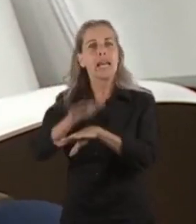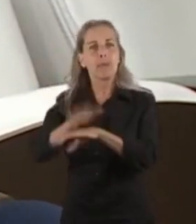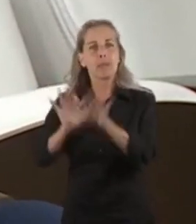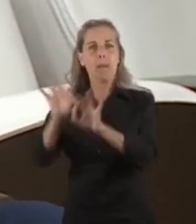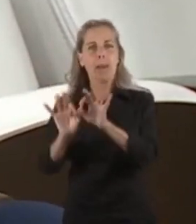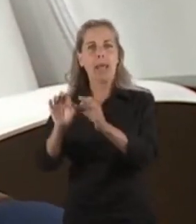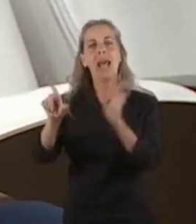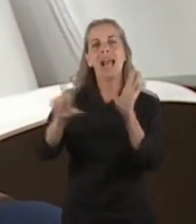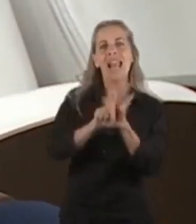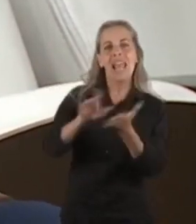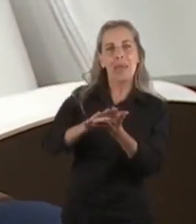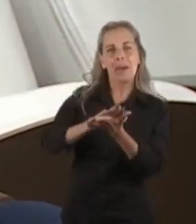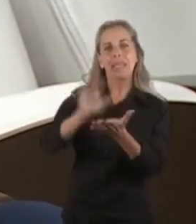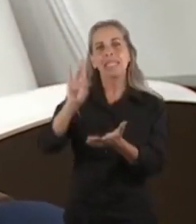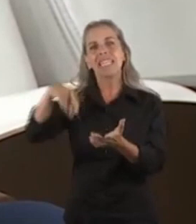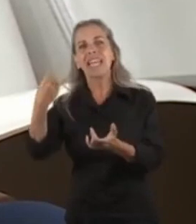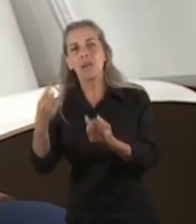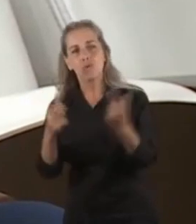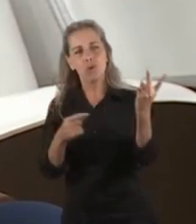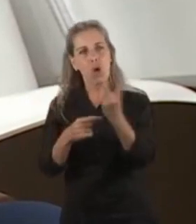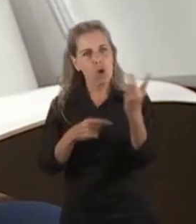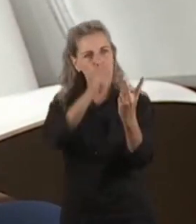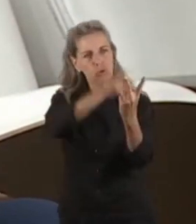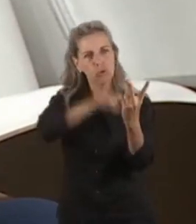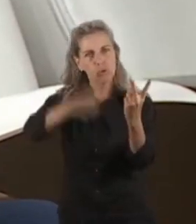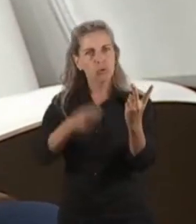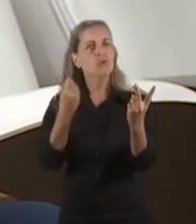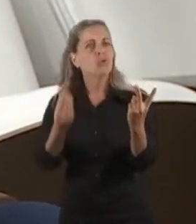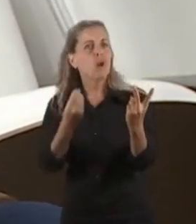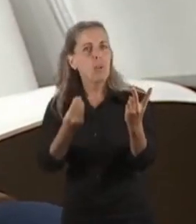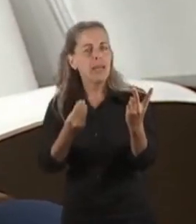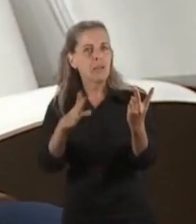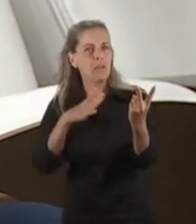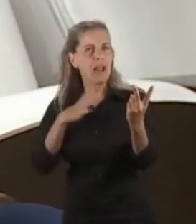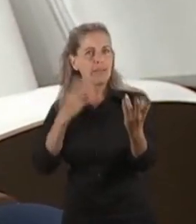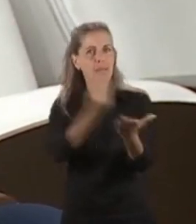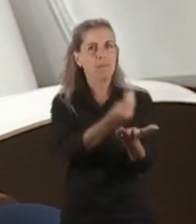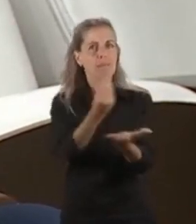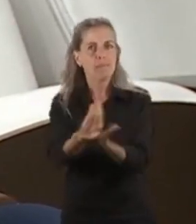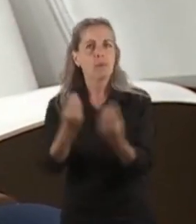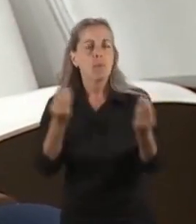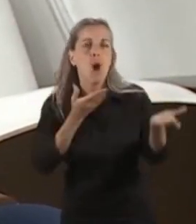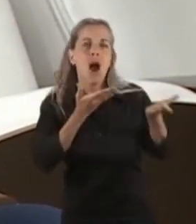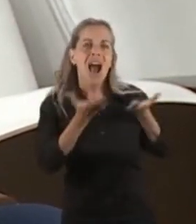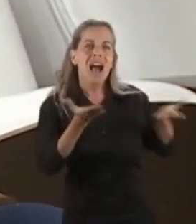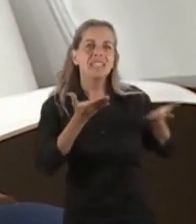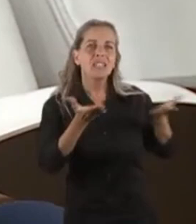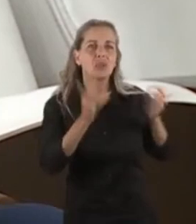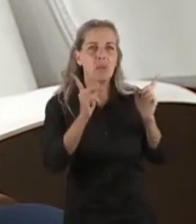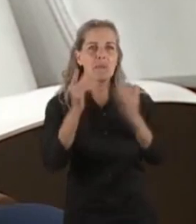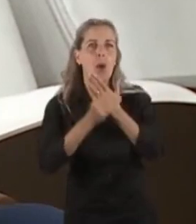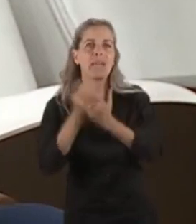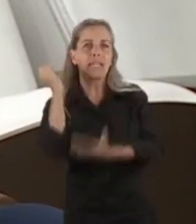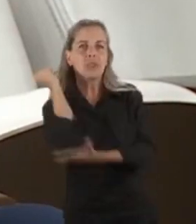designados todavía Cómo se contempla esa situación que cumplen actividades tan importantes en el